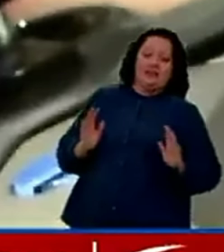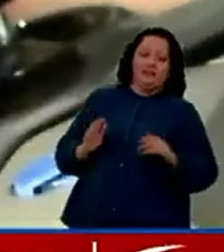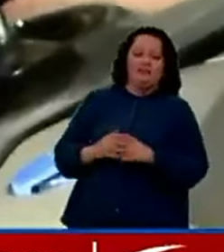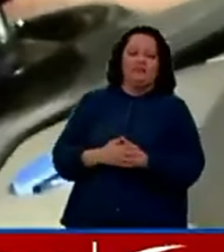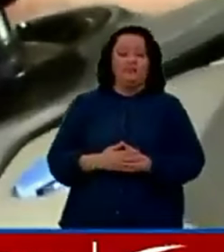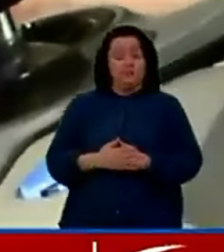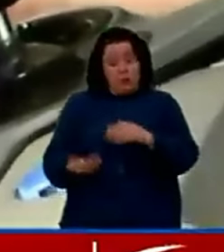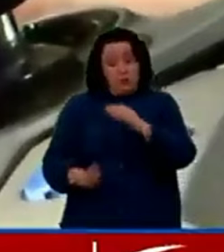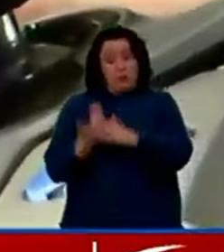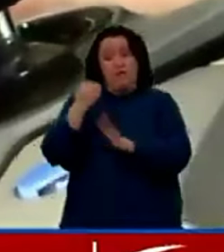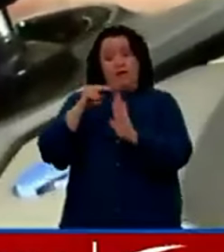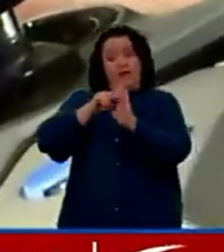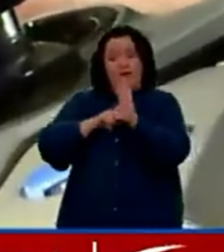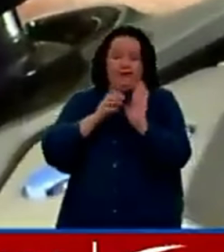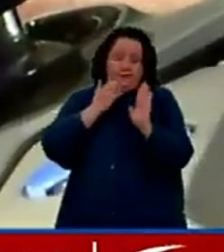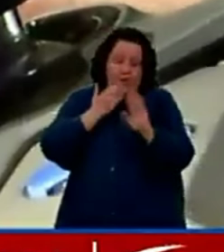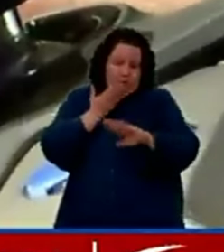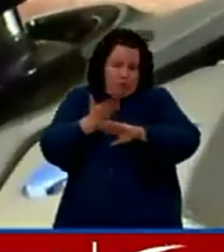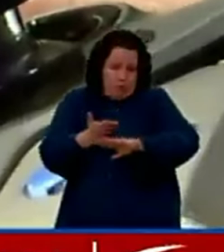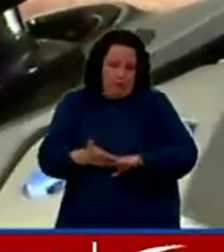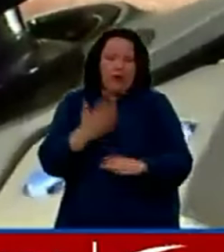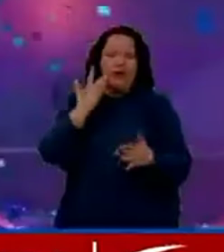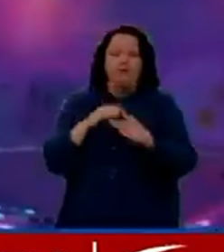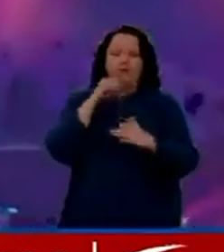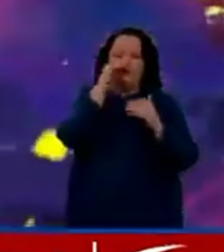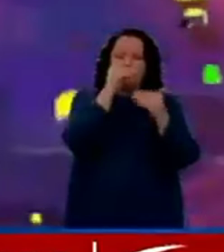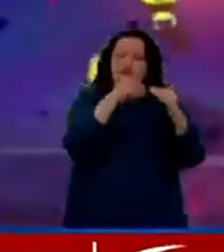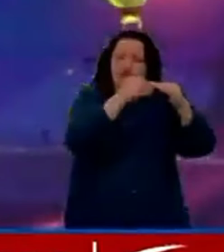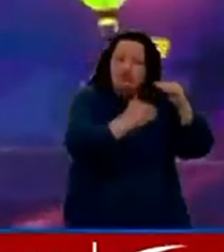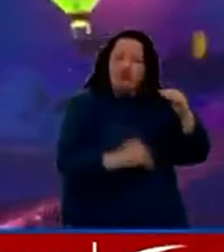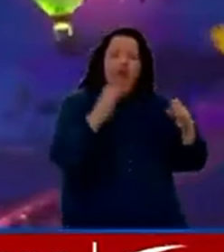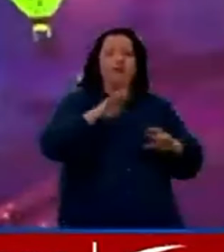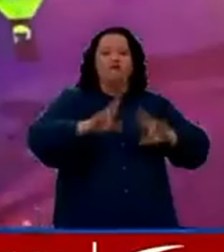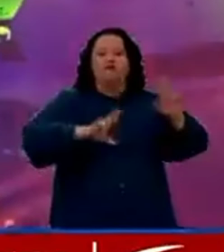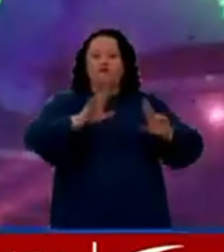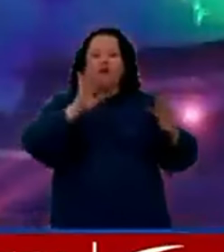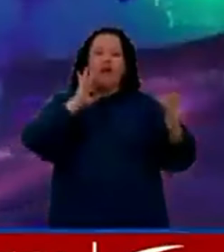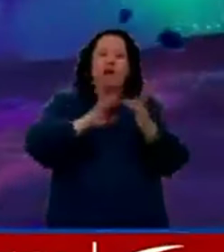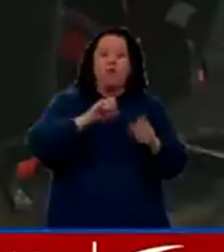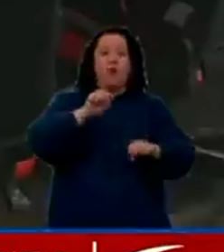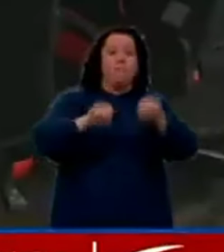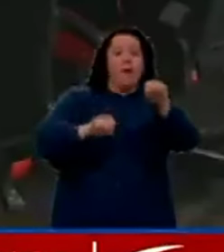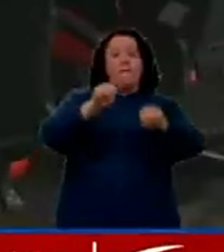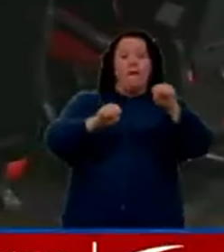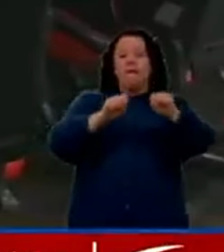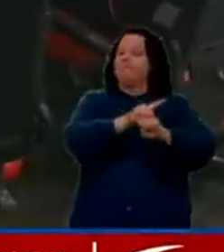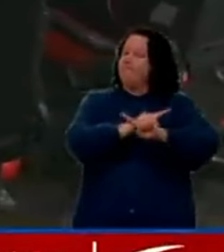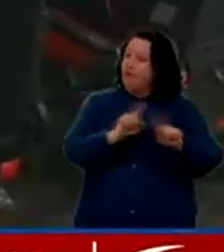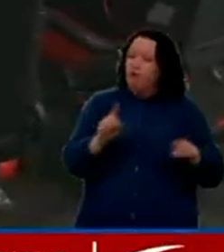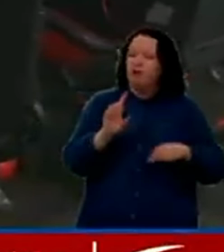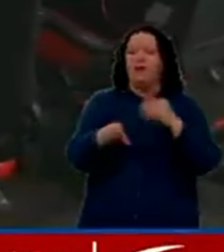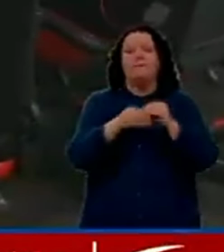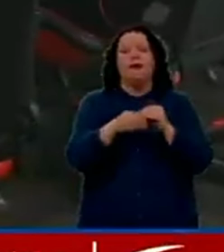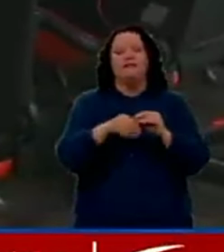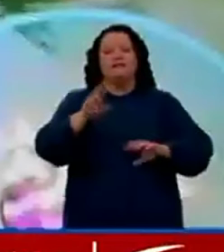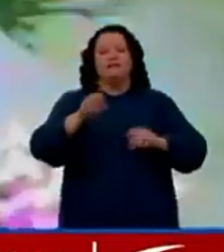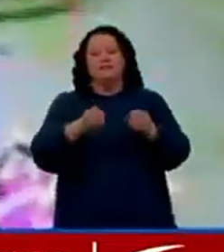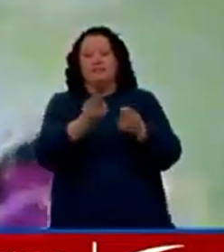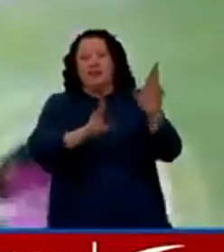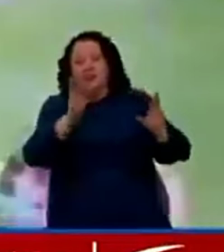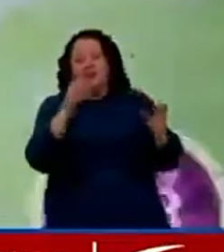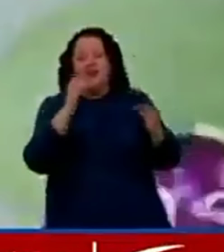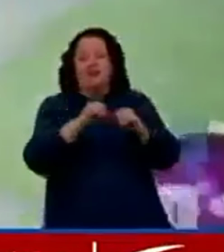Las nuevas restricciones también prohíben que los menores participen en sorteos basados en la probabilidad, así como en las subastas de artículos de